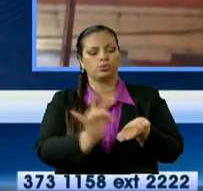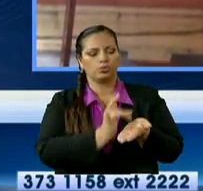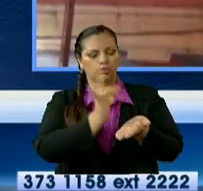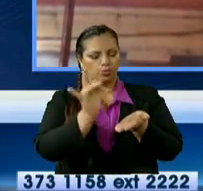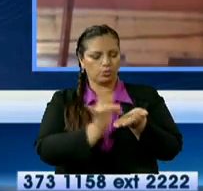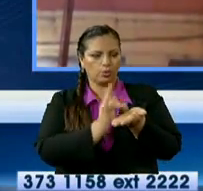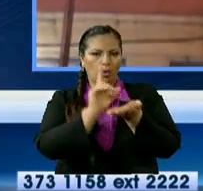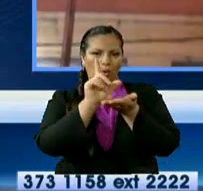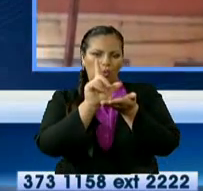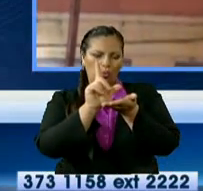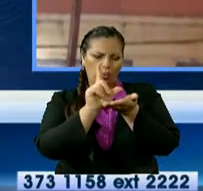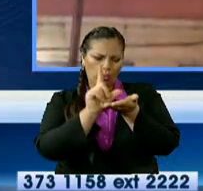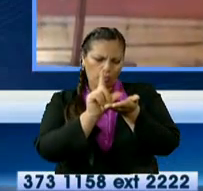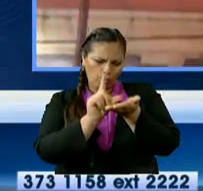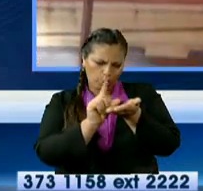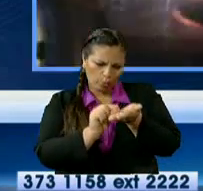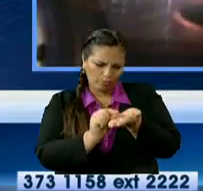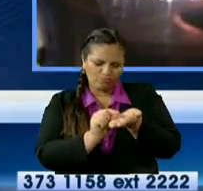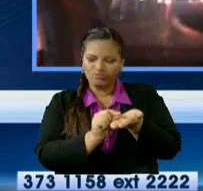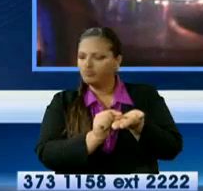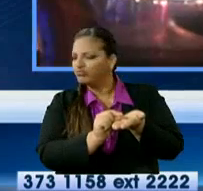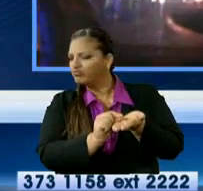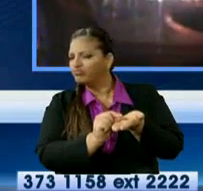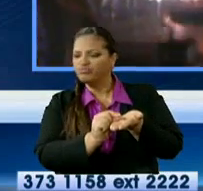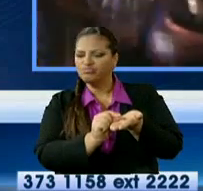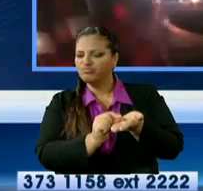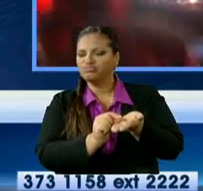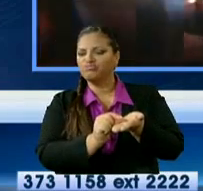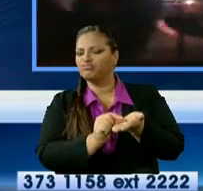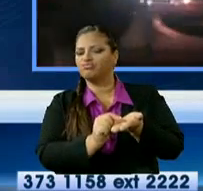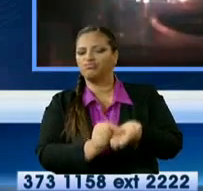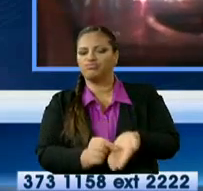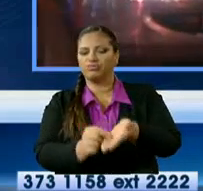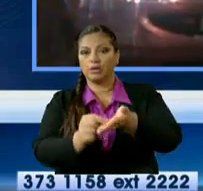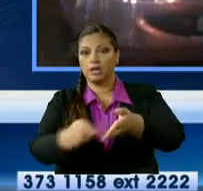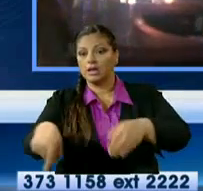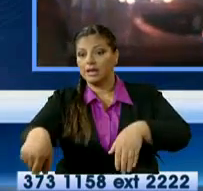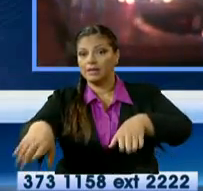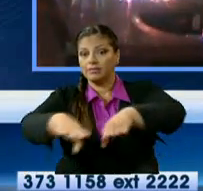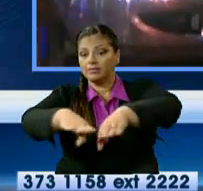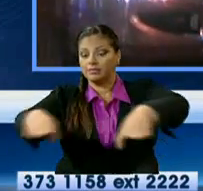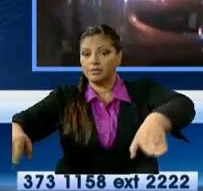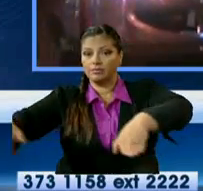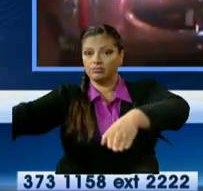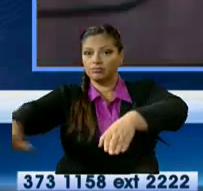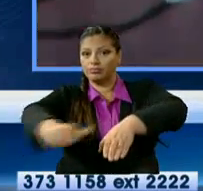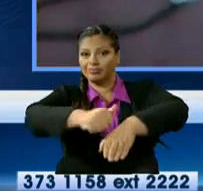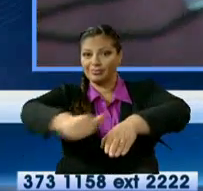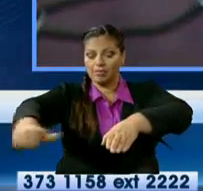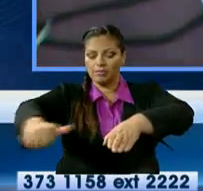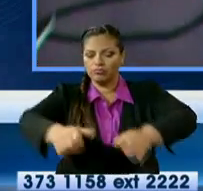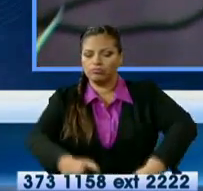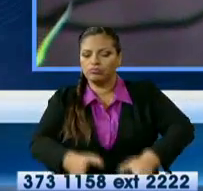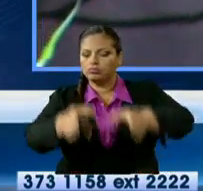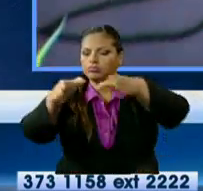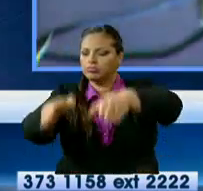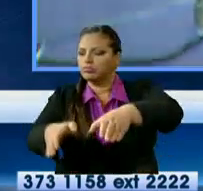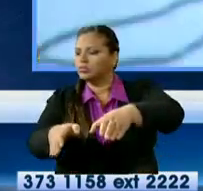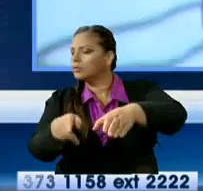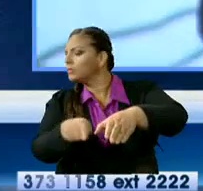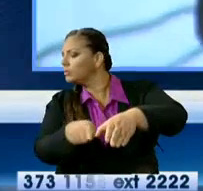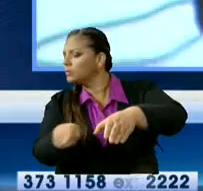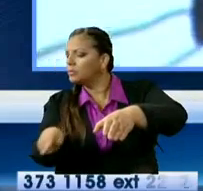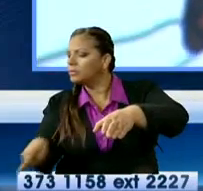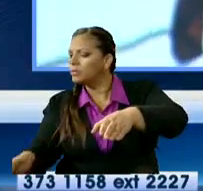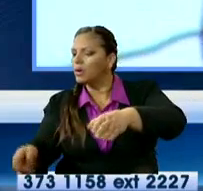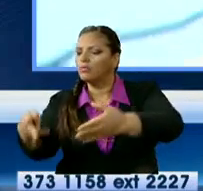se cree, se presume, ¿verdad?, podría haber provocado un cortocircuito en la casa. Miembros del Cuerpo de Bomberos de Guayaquil llegaron